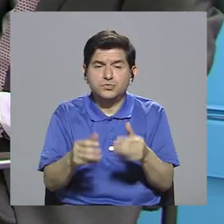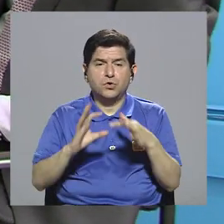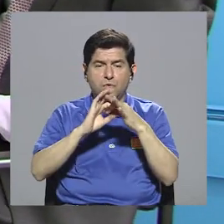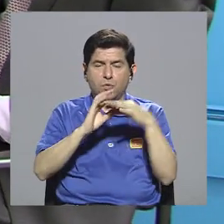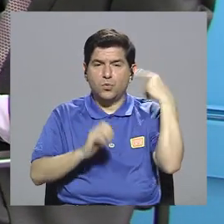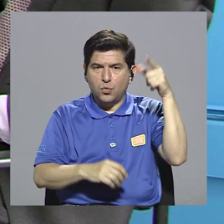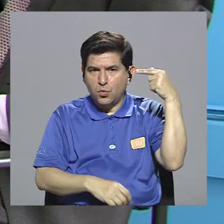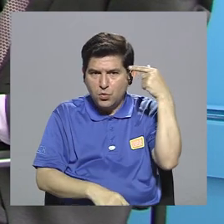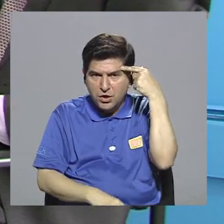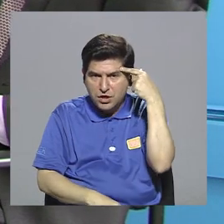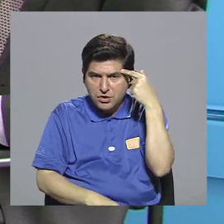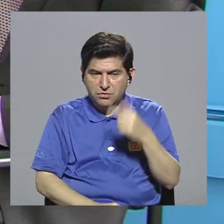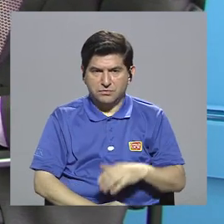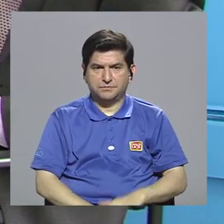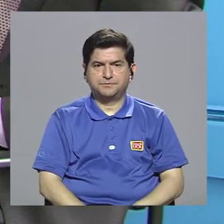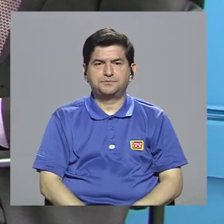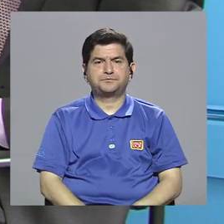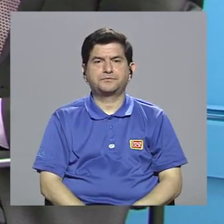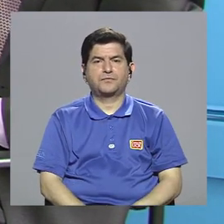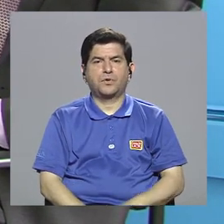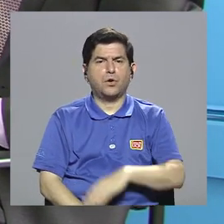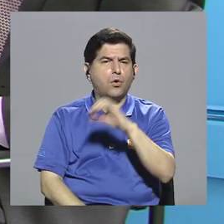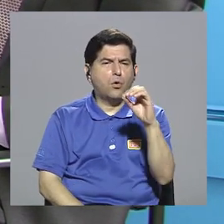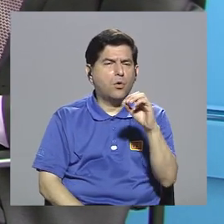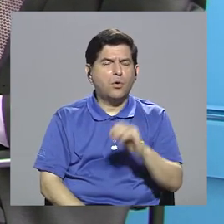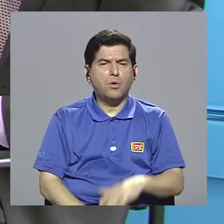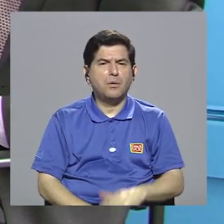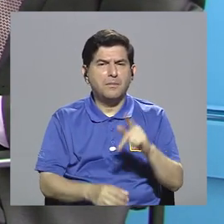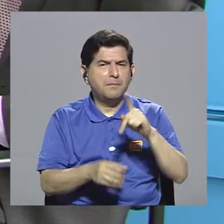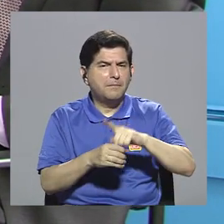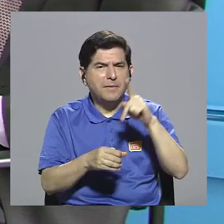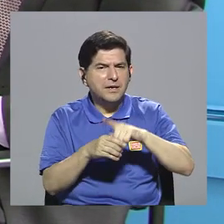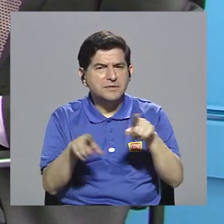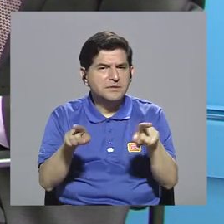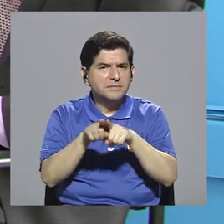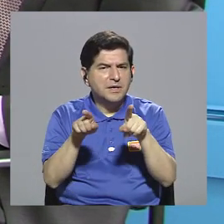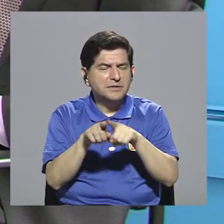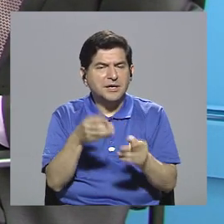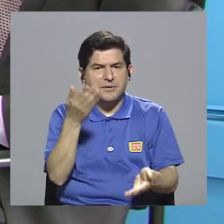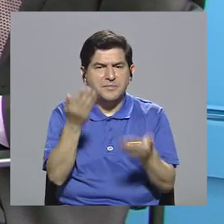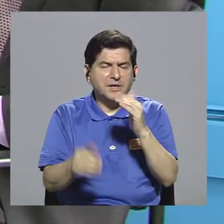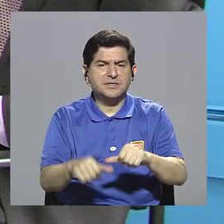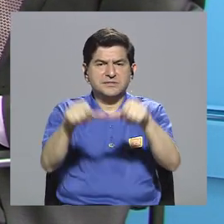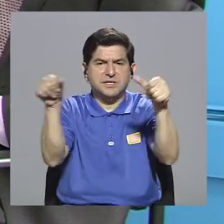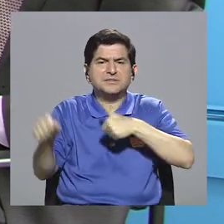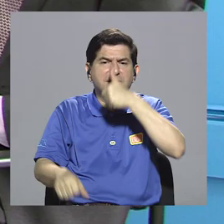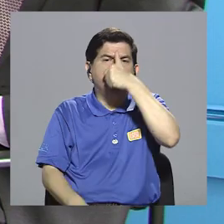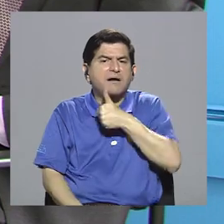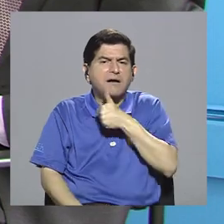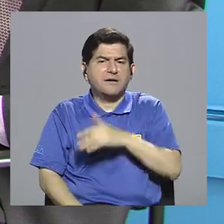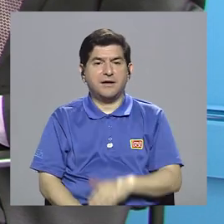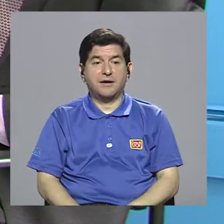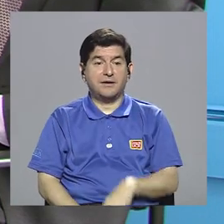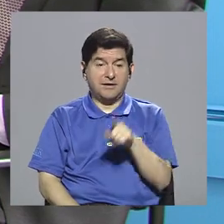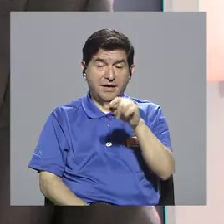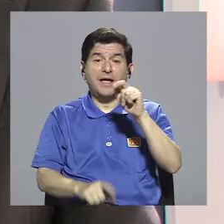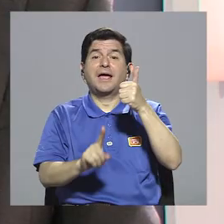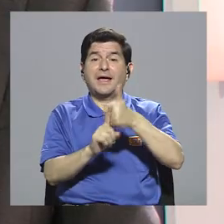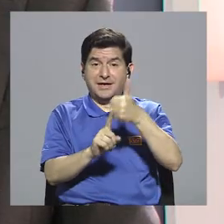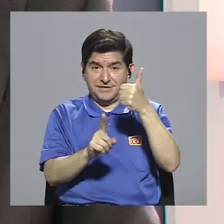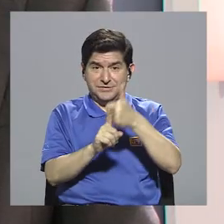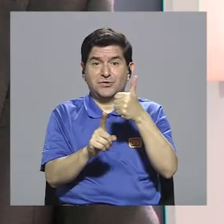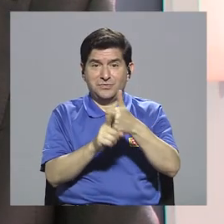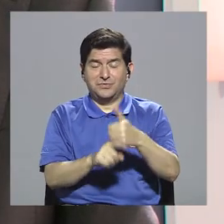conjunto con el gobierno qué sé yo lo que puedan participar el que se involucre también el sector privado eso mismo es